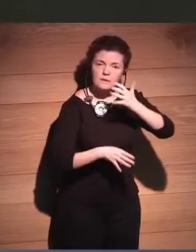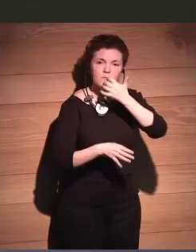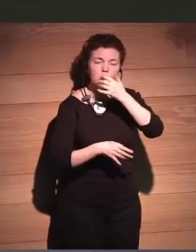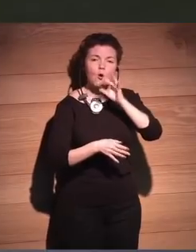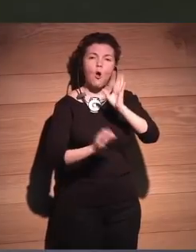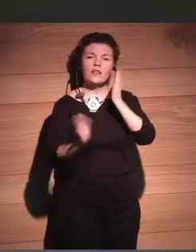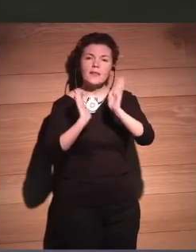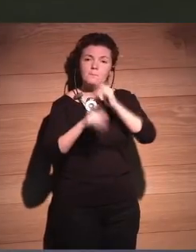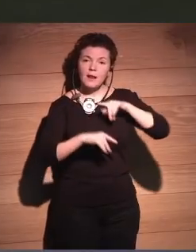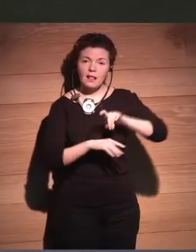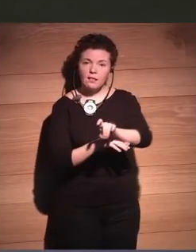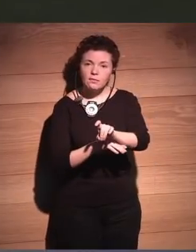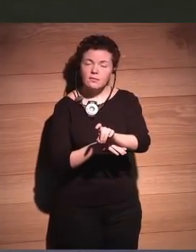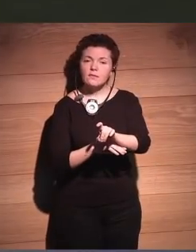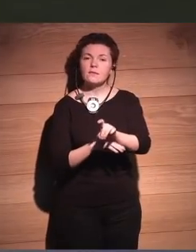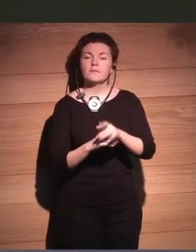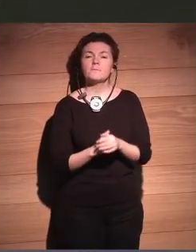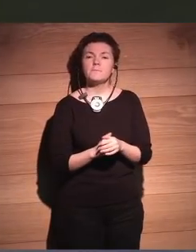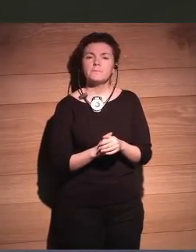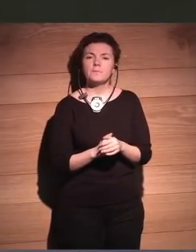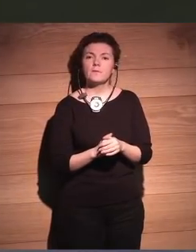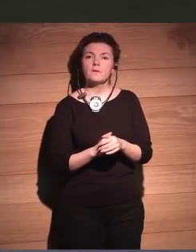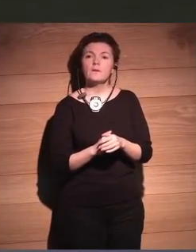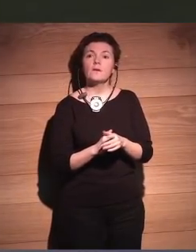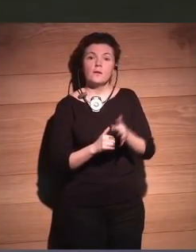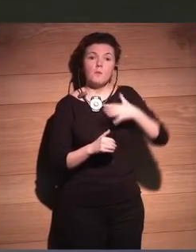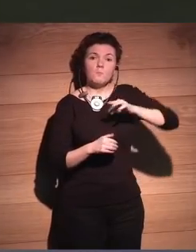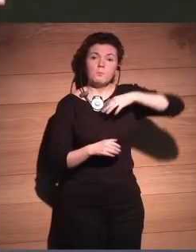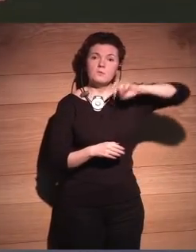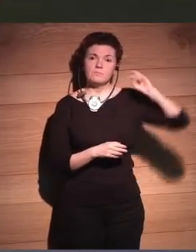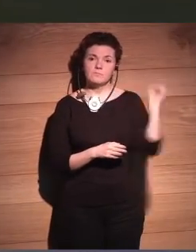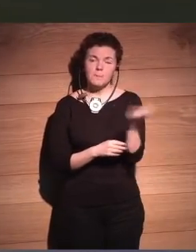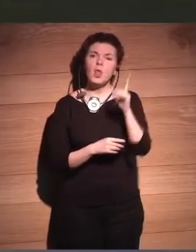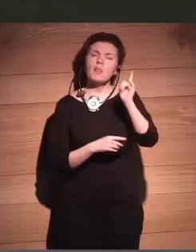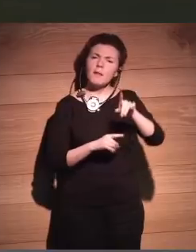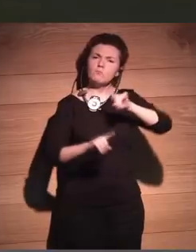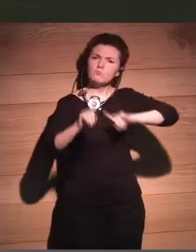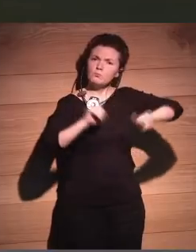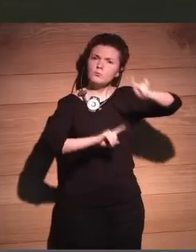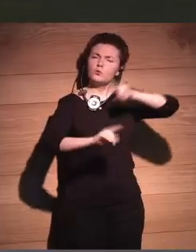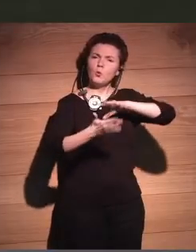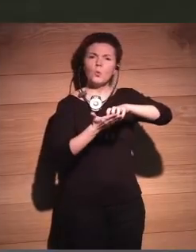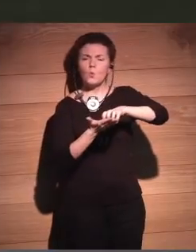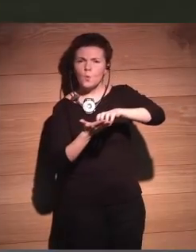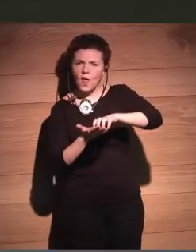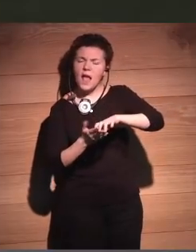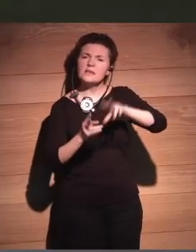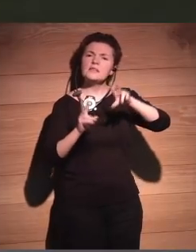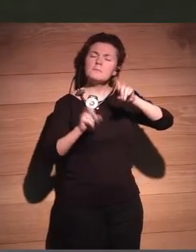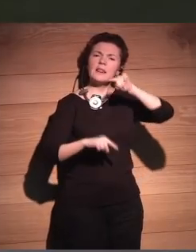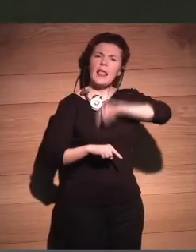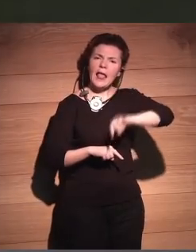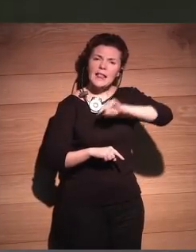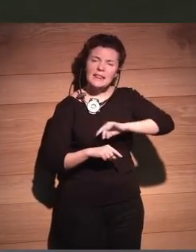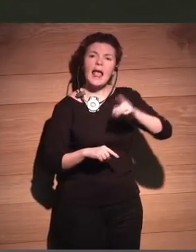en terapias para el cáncer. Y se abren muchas posibilidades, pero también dilemas. Dilemas éticos y